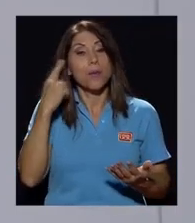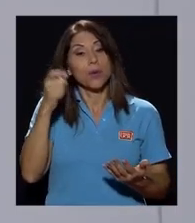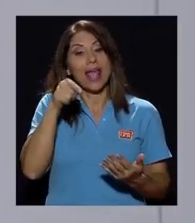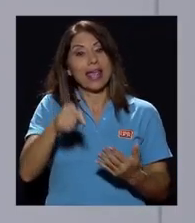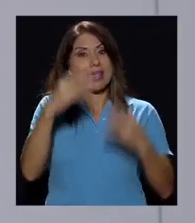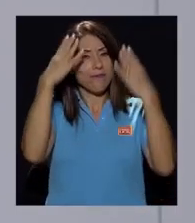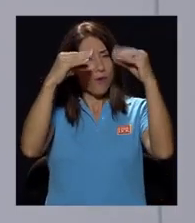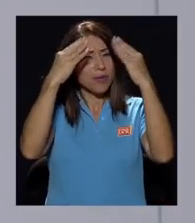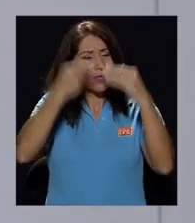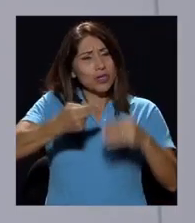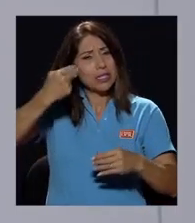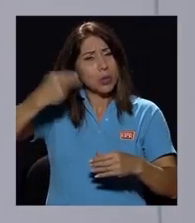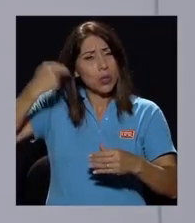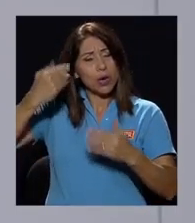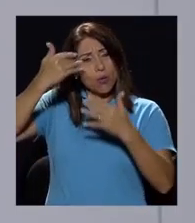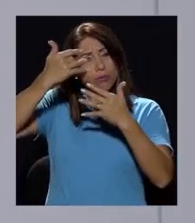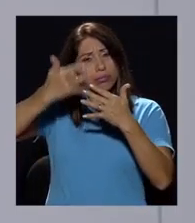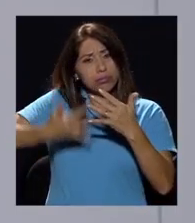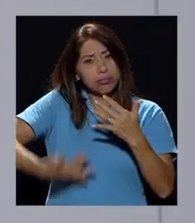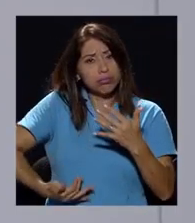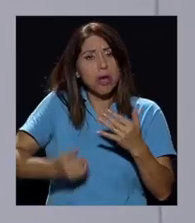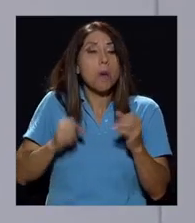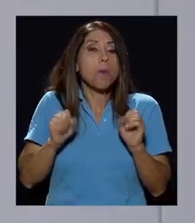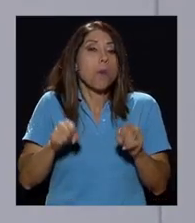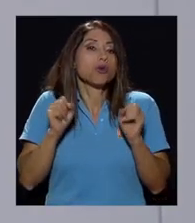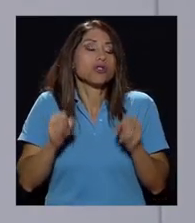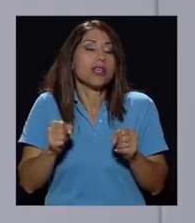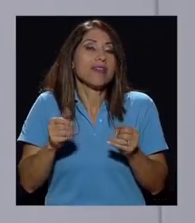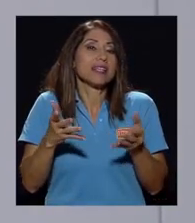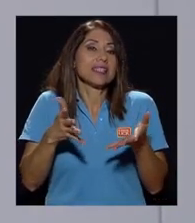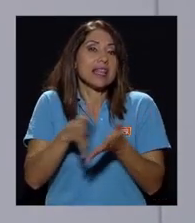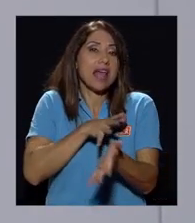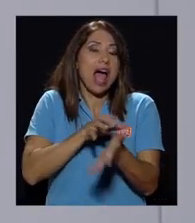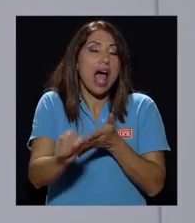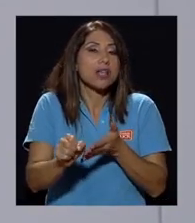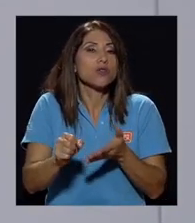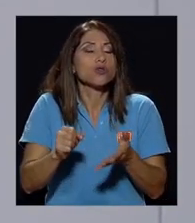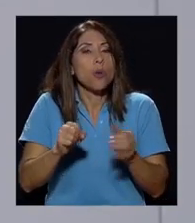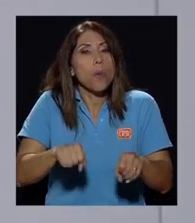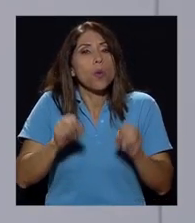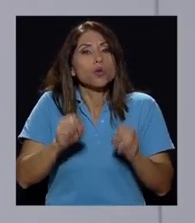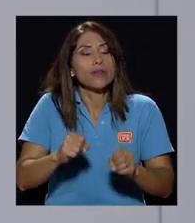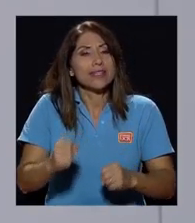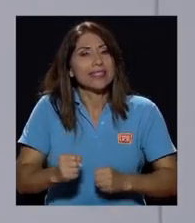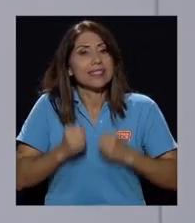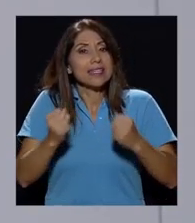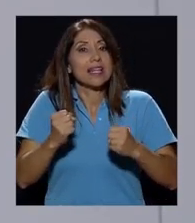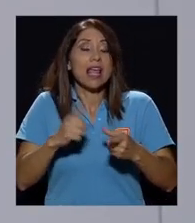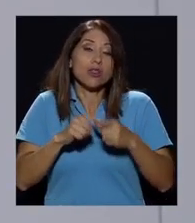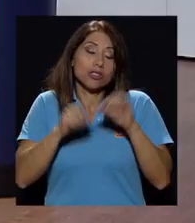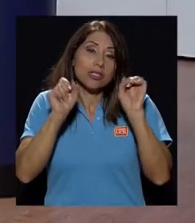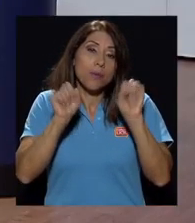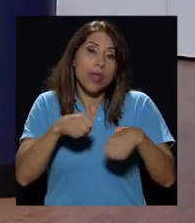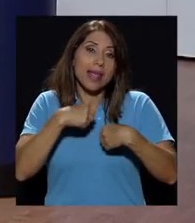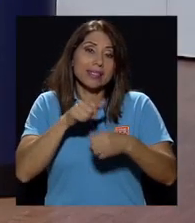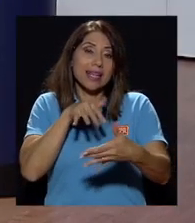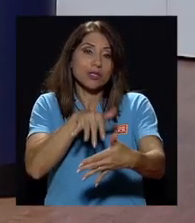grande de los posibles daños de las posibles intensidades y con eso se puede mejorar los estados de amenaza por ejemplo